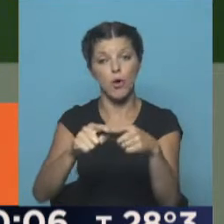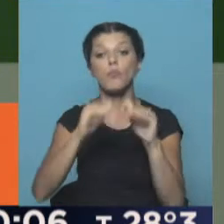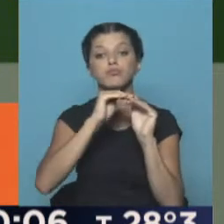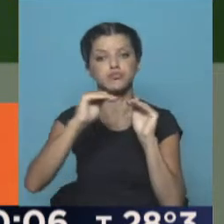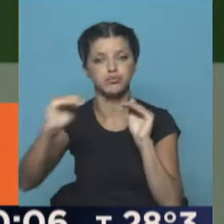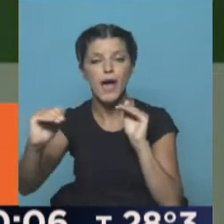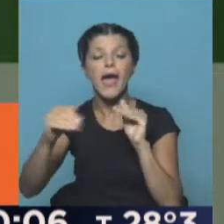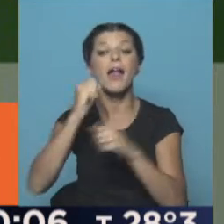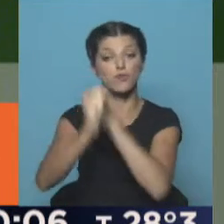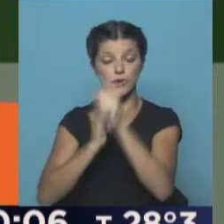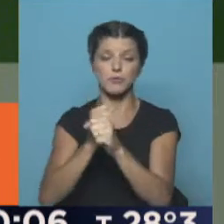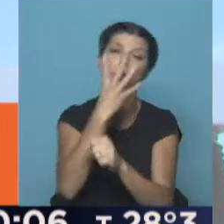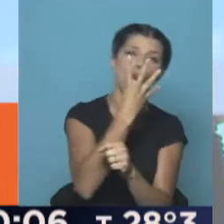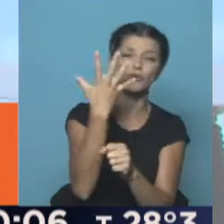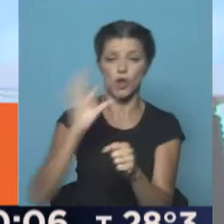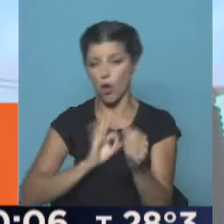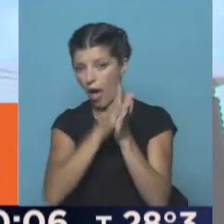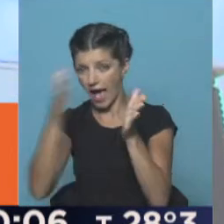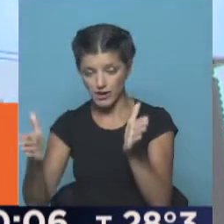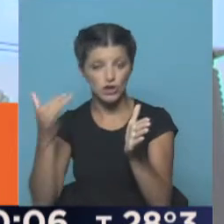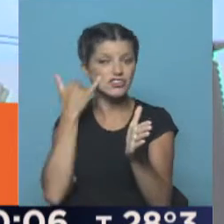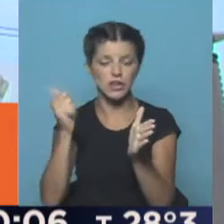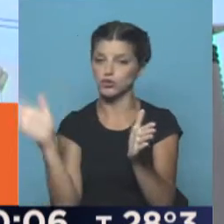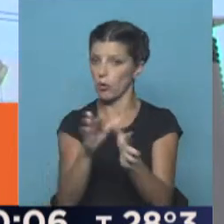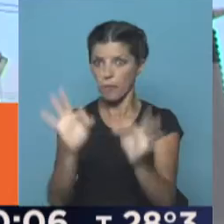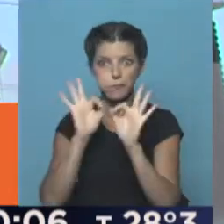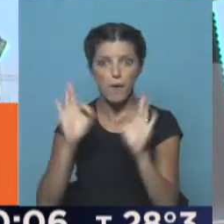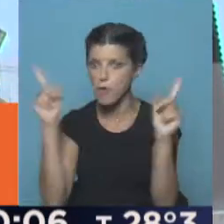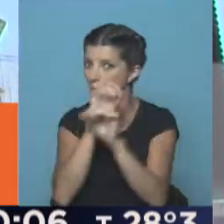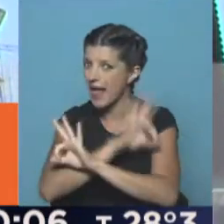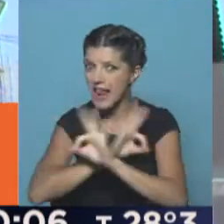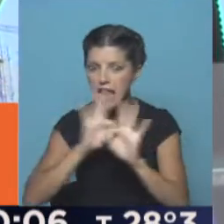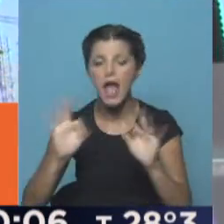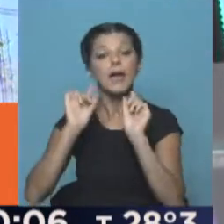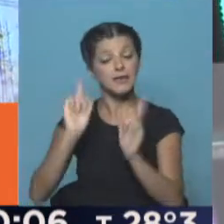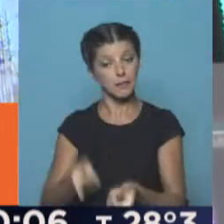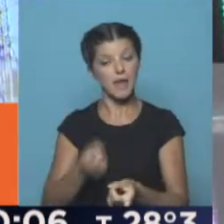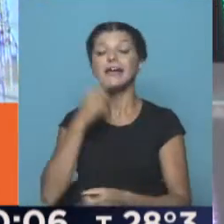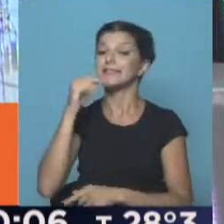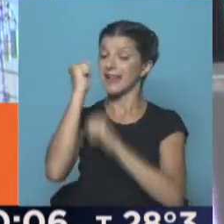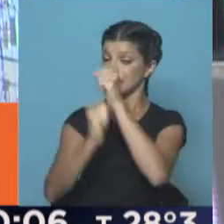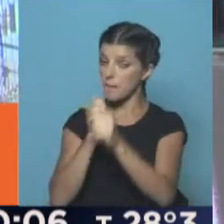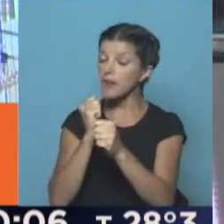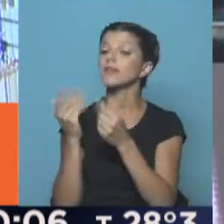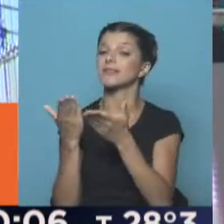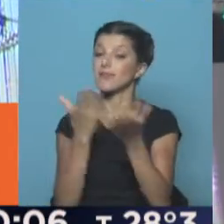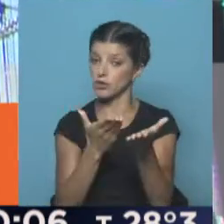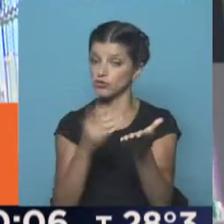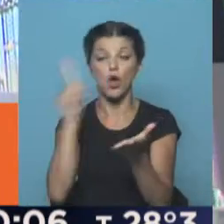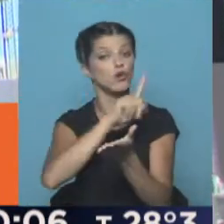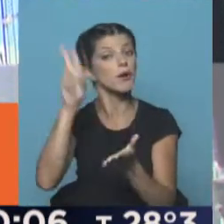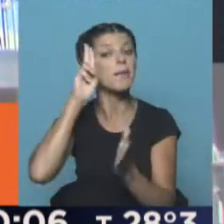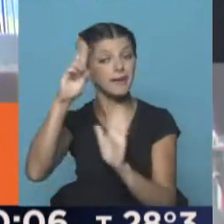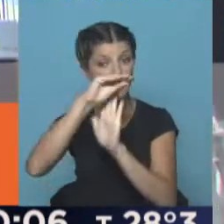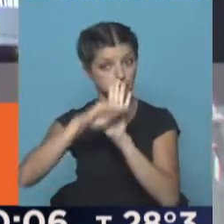que en 4 ó 5 años el servicio ya no sea una molestia y destacar que habrá penalidades para las empresas prestatarias que no cumplan las